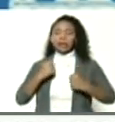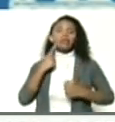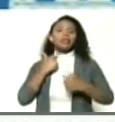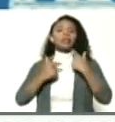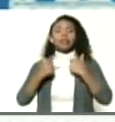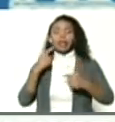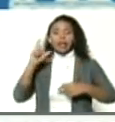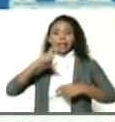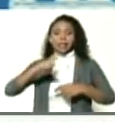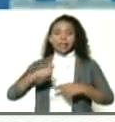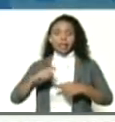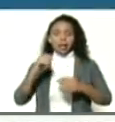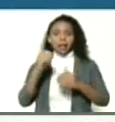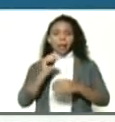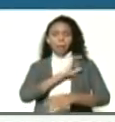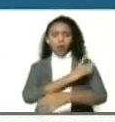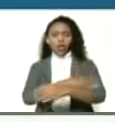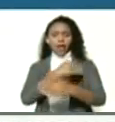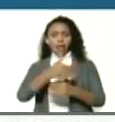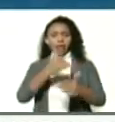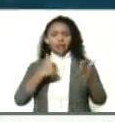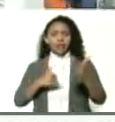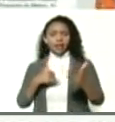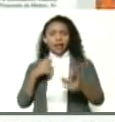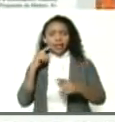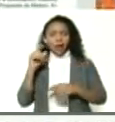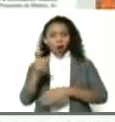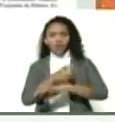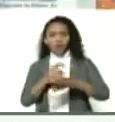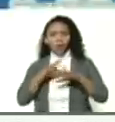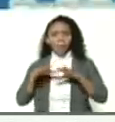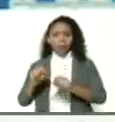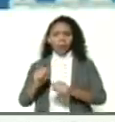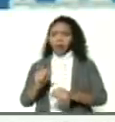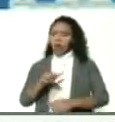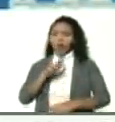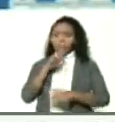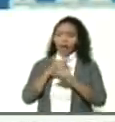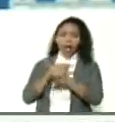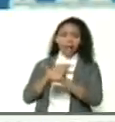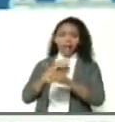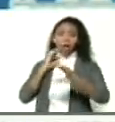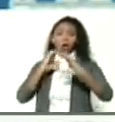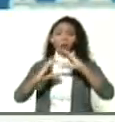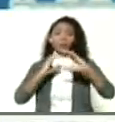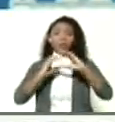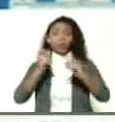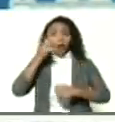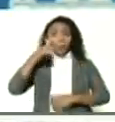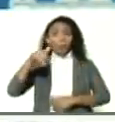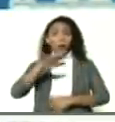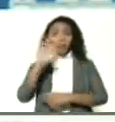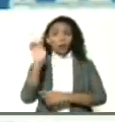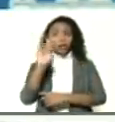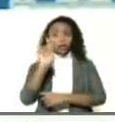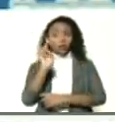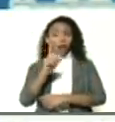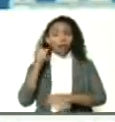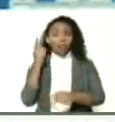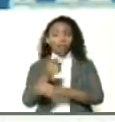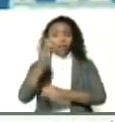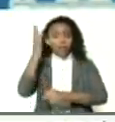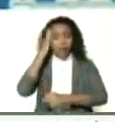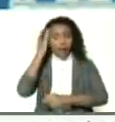poderes transnacionales y de gobiernos imperiales. Terrible. Esa es una comunicación que el pueblo de Venezuela debe